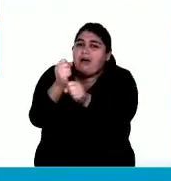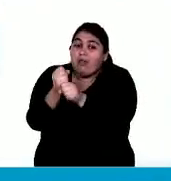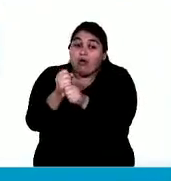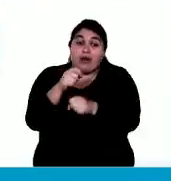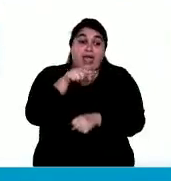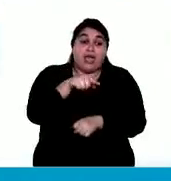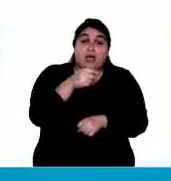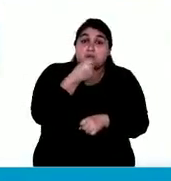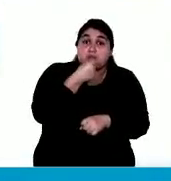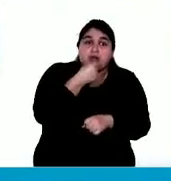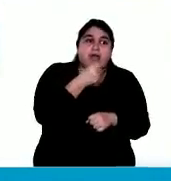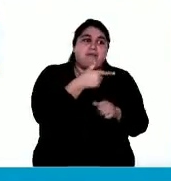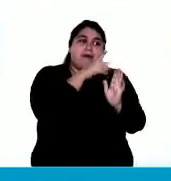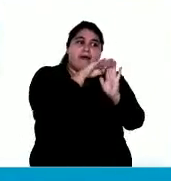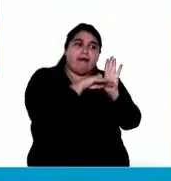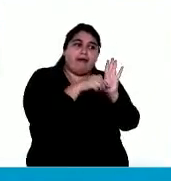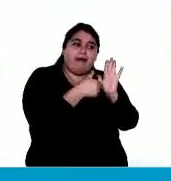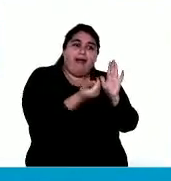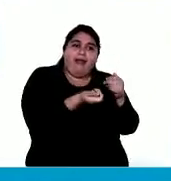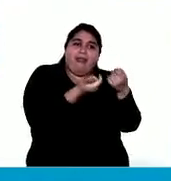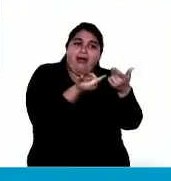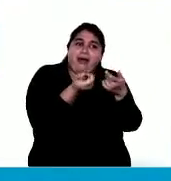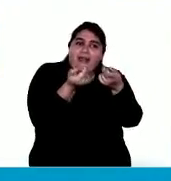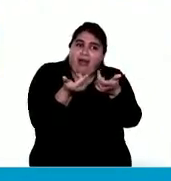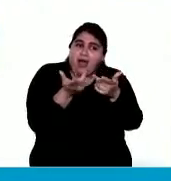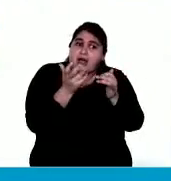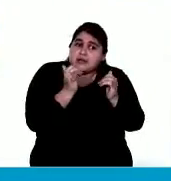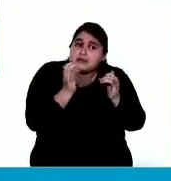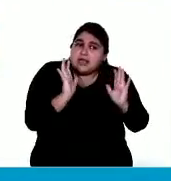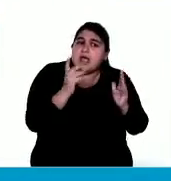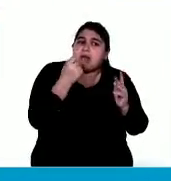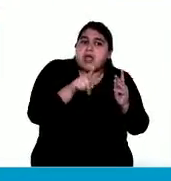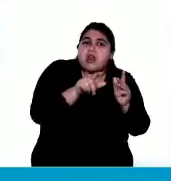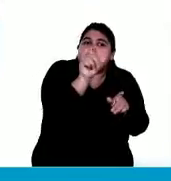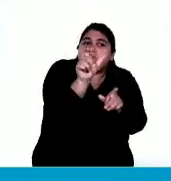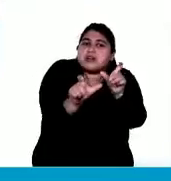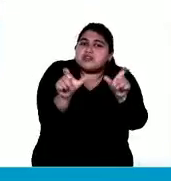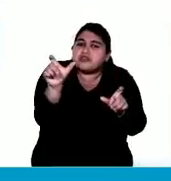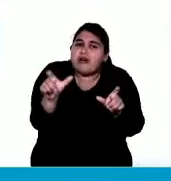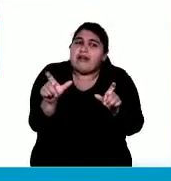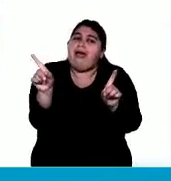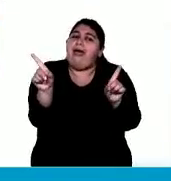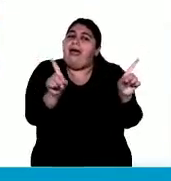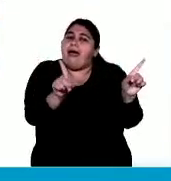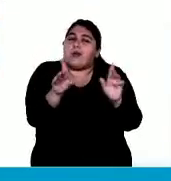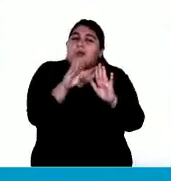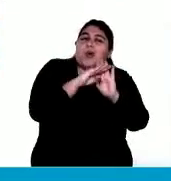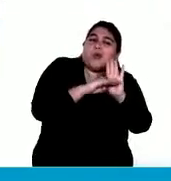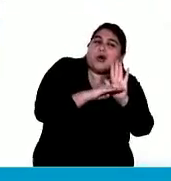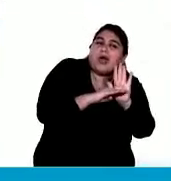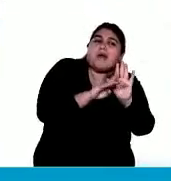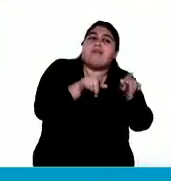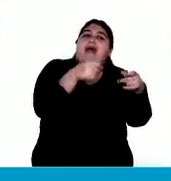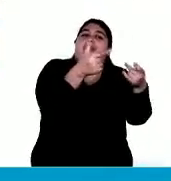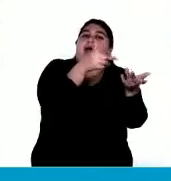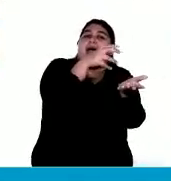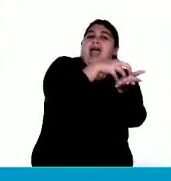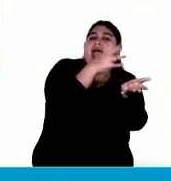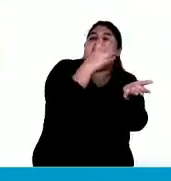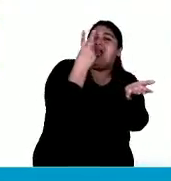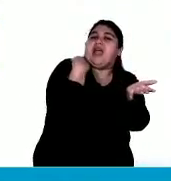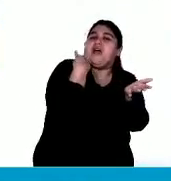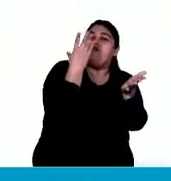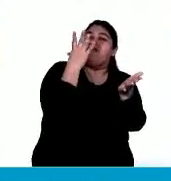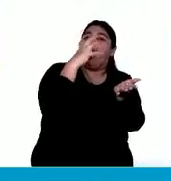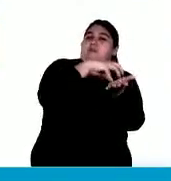beneficios que son necesarios llegan a estos programas, llegan a los empleadores, y